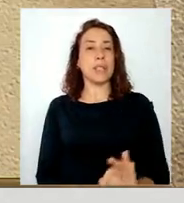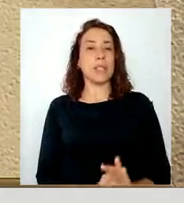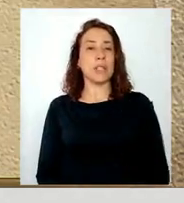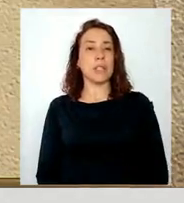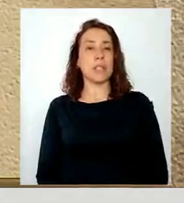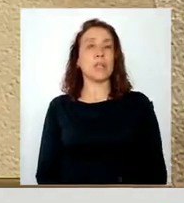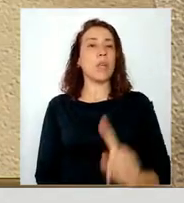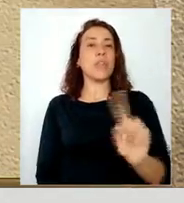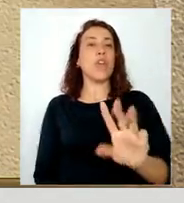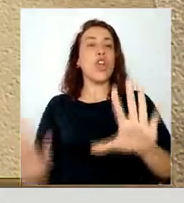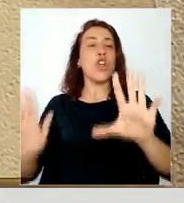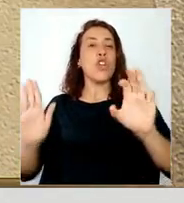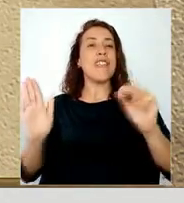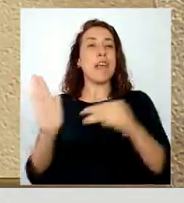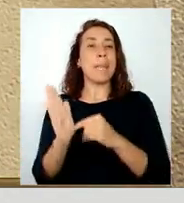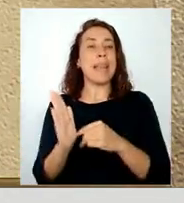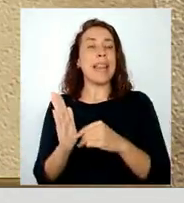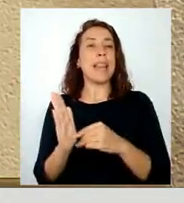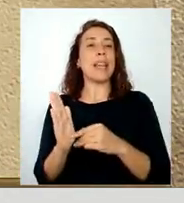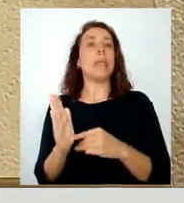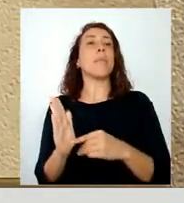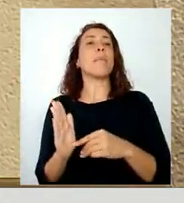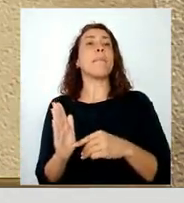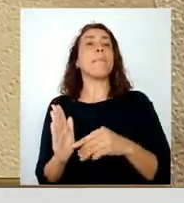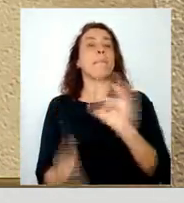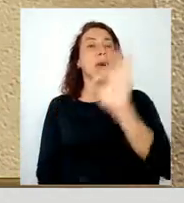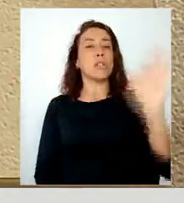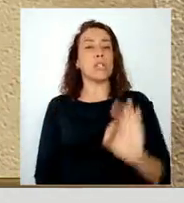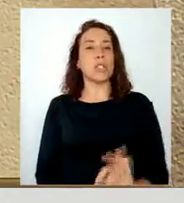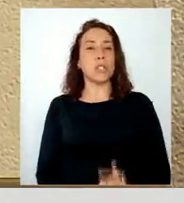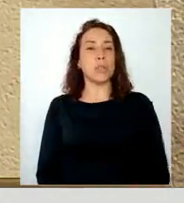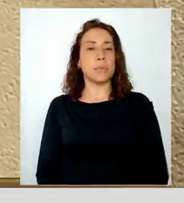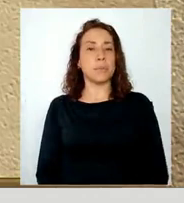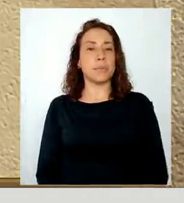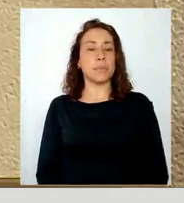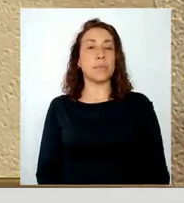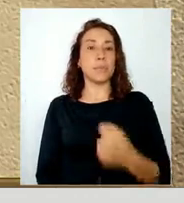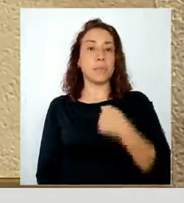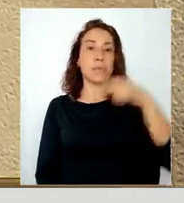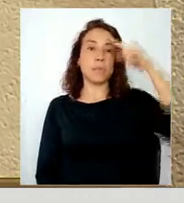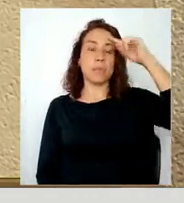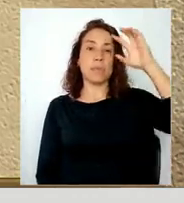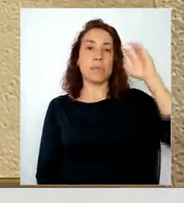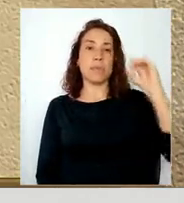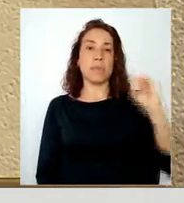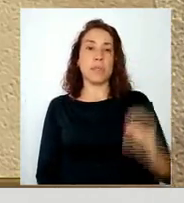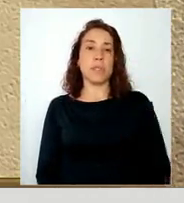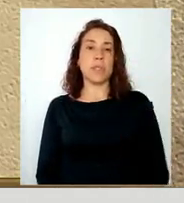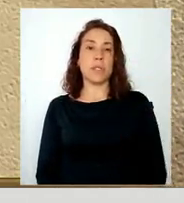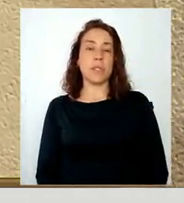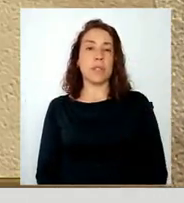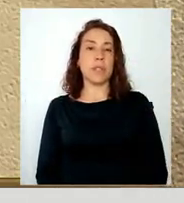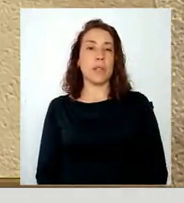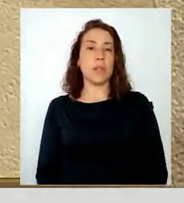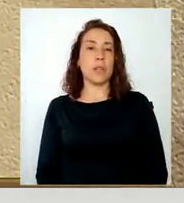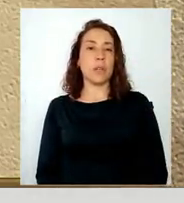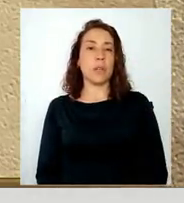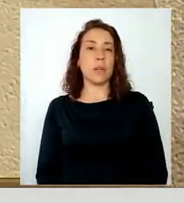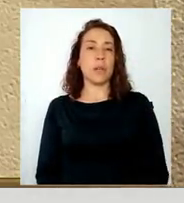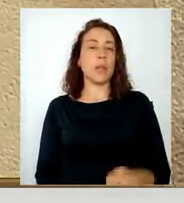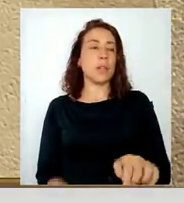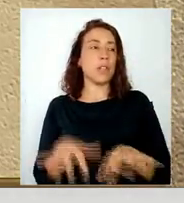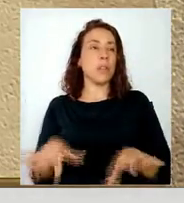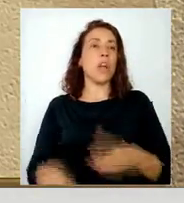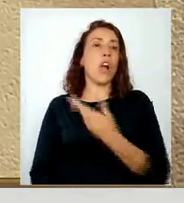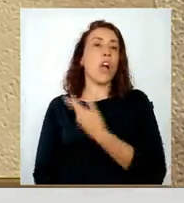mil por ciento en un 90 mil por ciento Me parece que este tipo de prácticas el gobierno tiene que poner atención